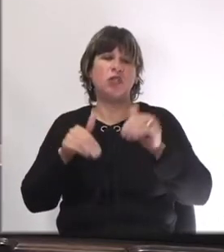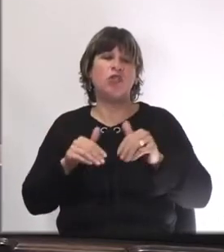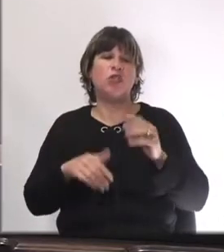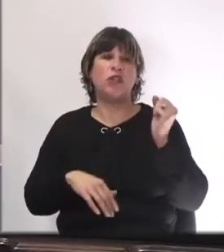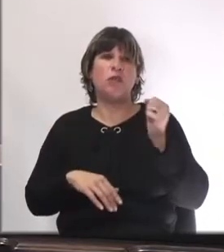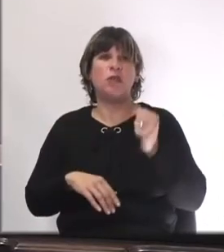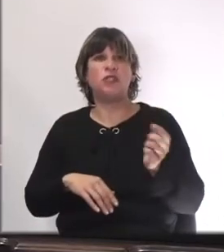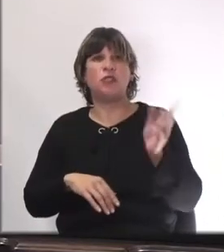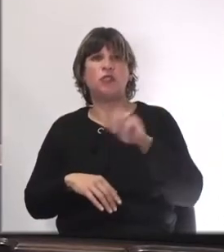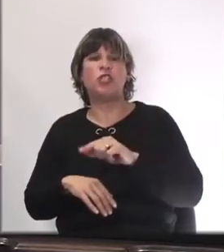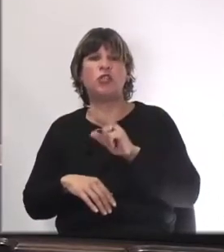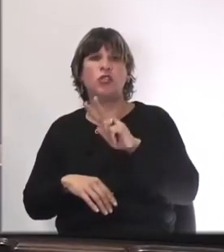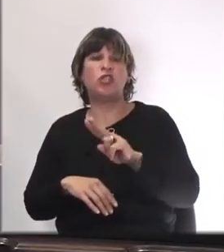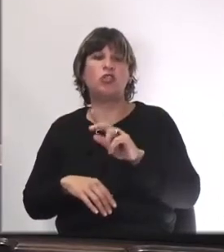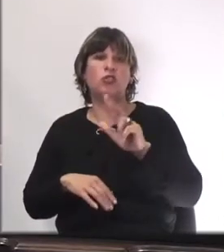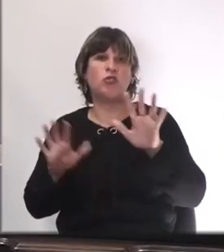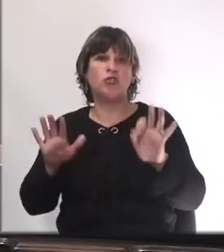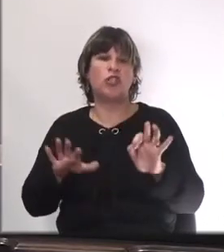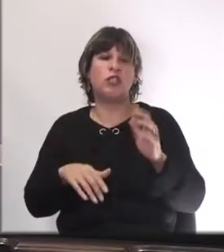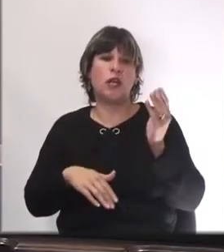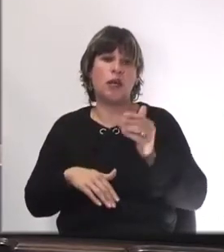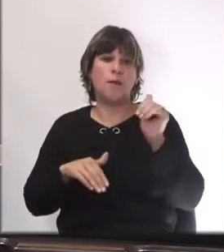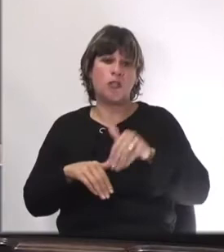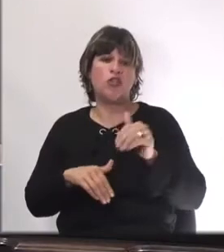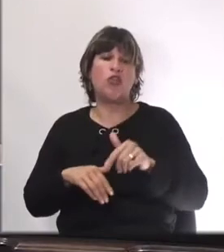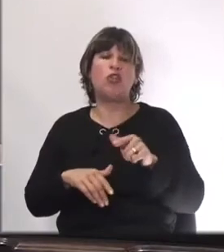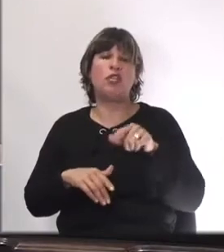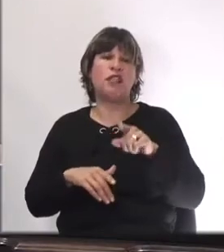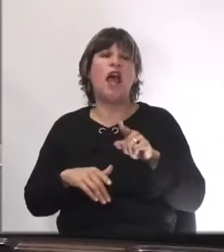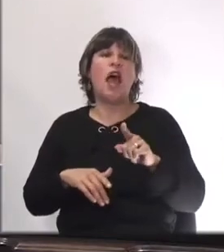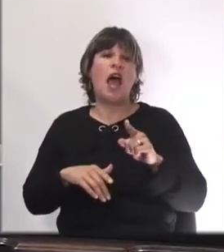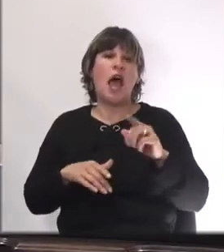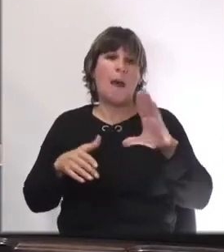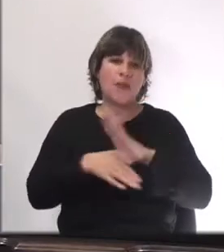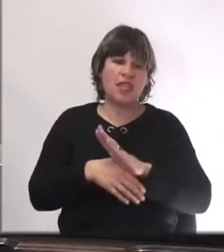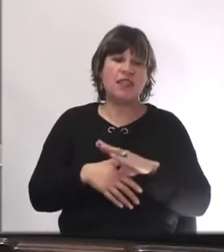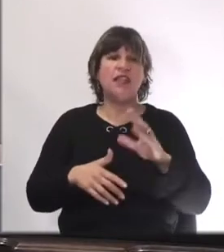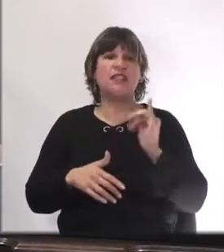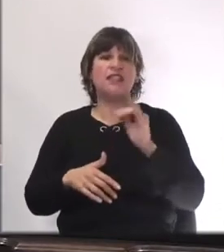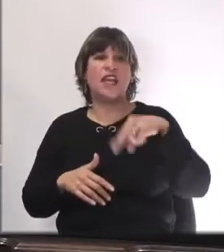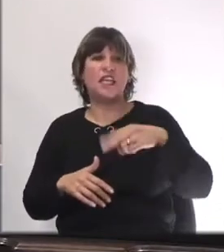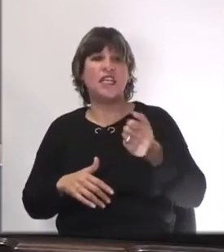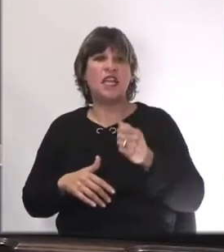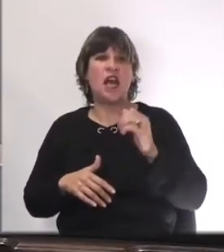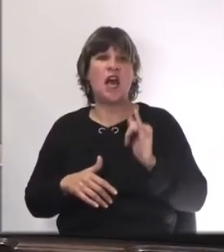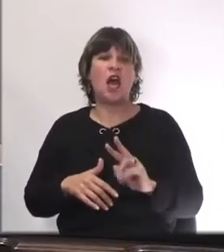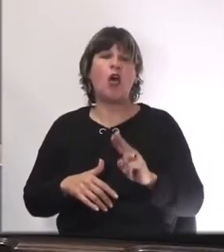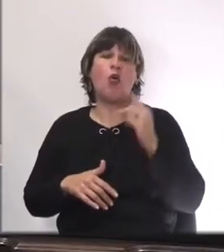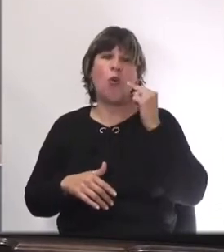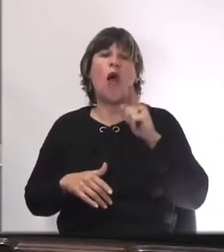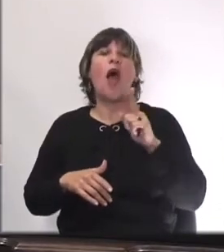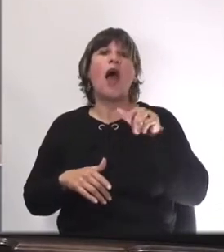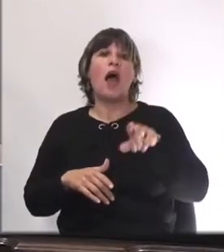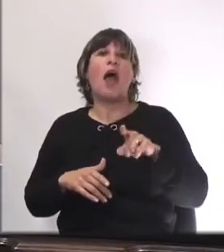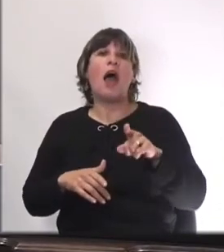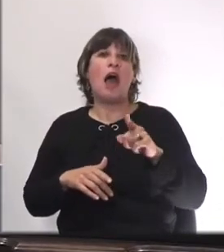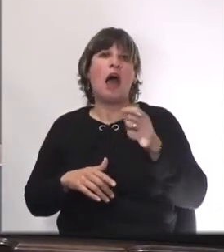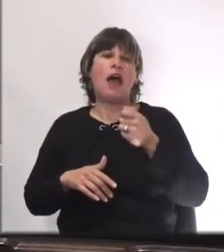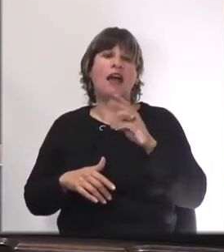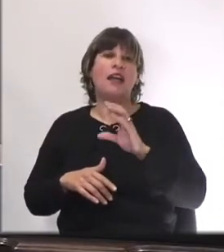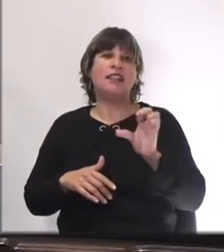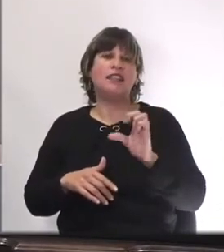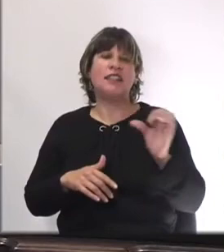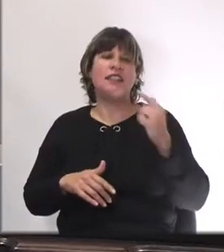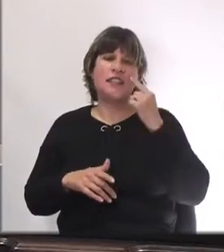880 millones a INAU para los CAIF, a ACE, a ANEP, al Ministerio de Vivienda y al Ministerio de